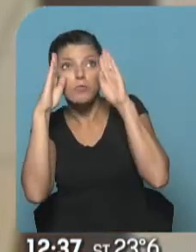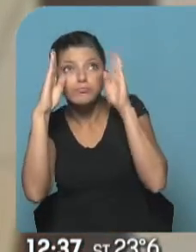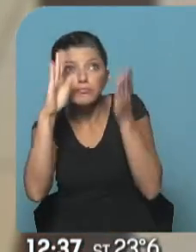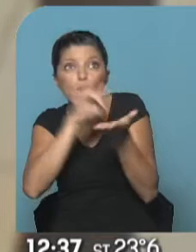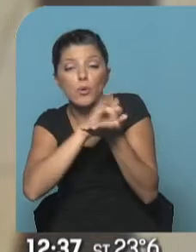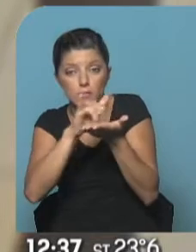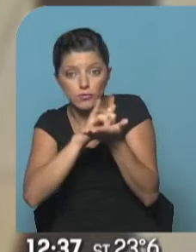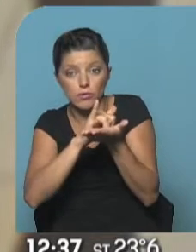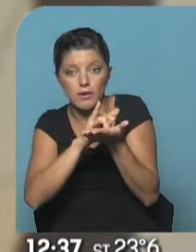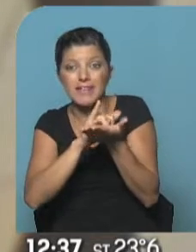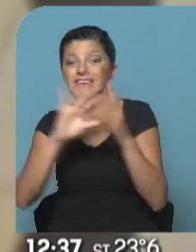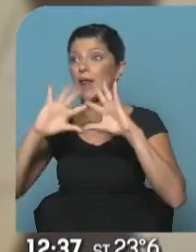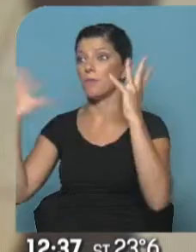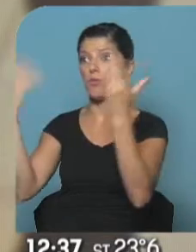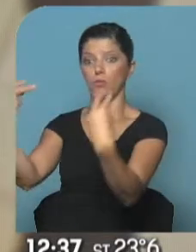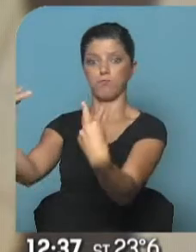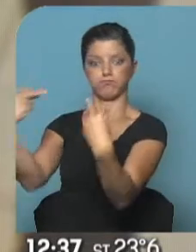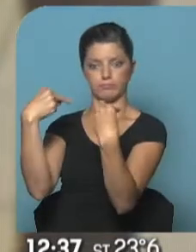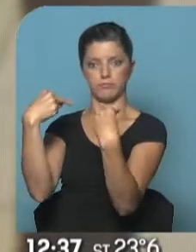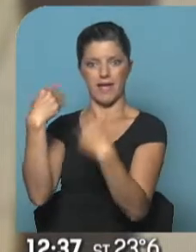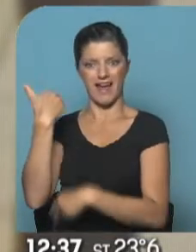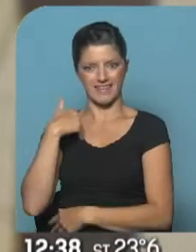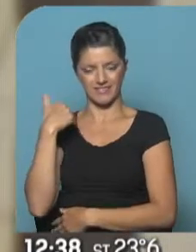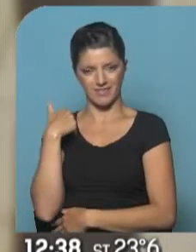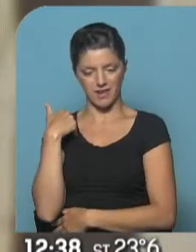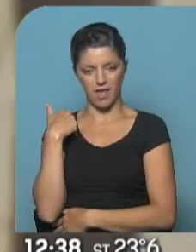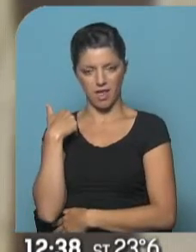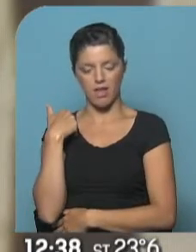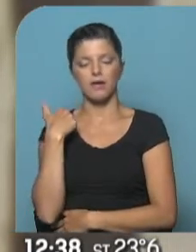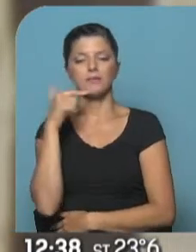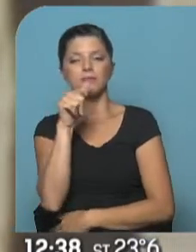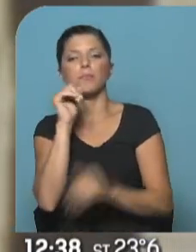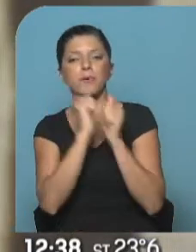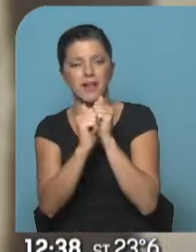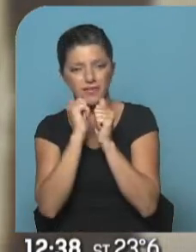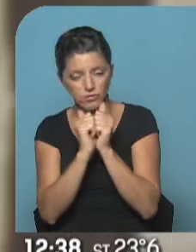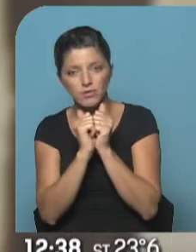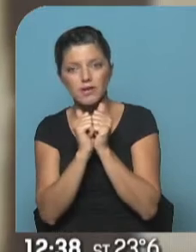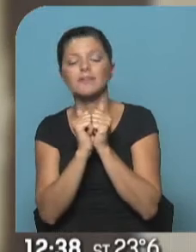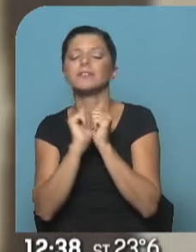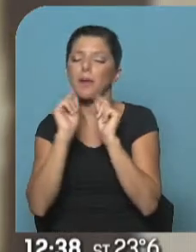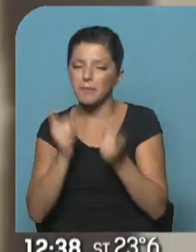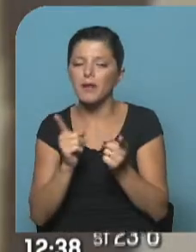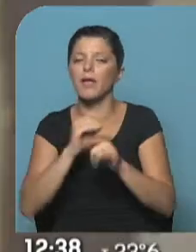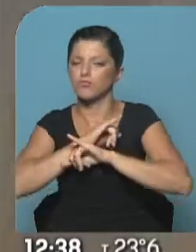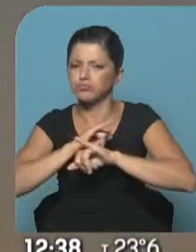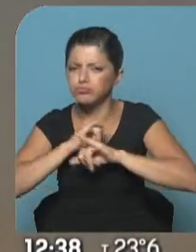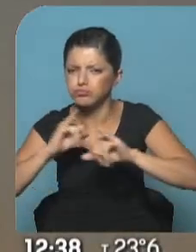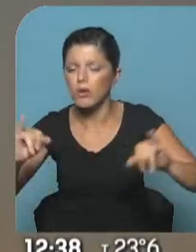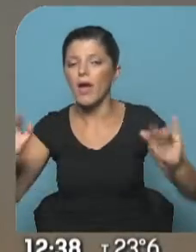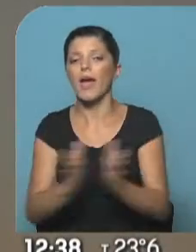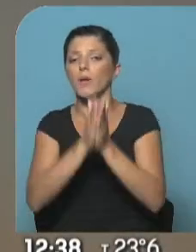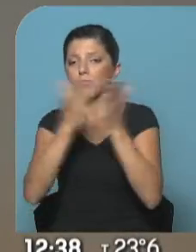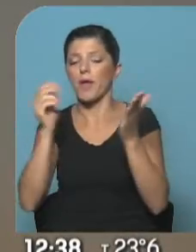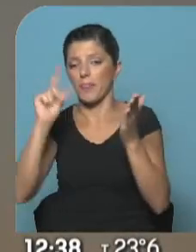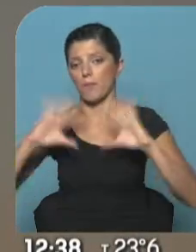estuvieron también en Argentina, porque las imágenes de las víctimas argentinas con su historia a cuestas también fueron noticia en los diarios del mundo. Ahora,